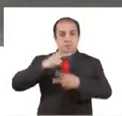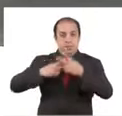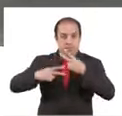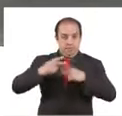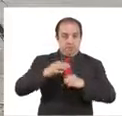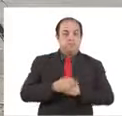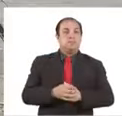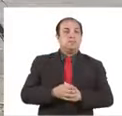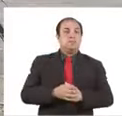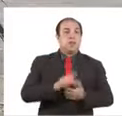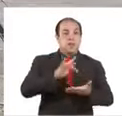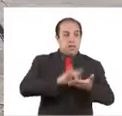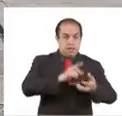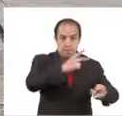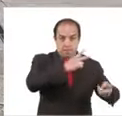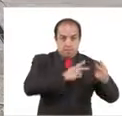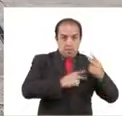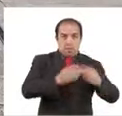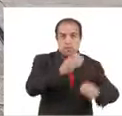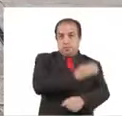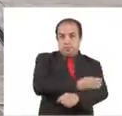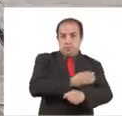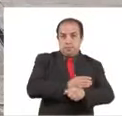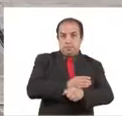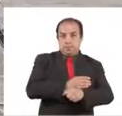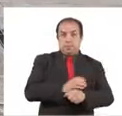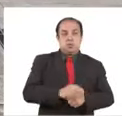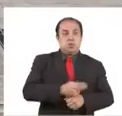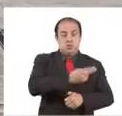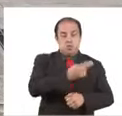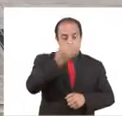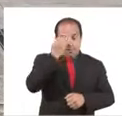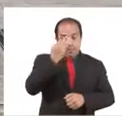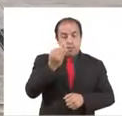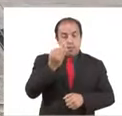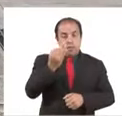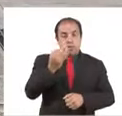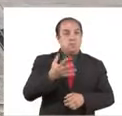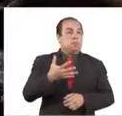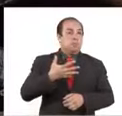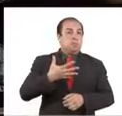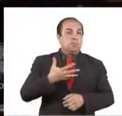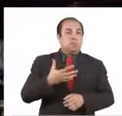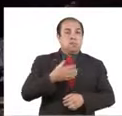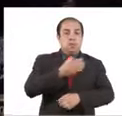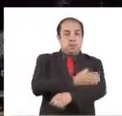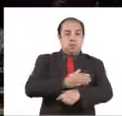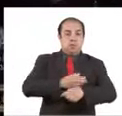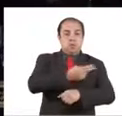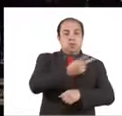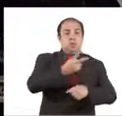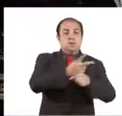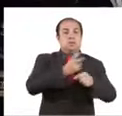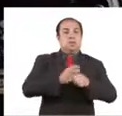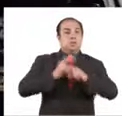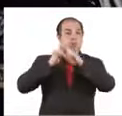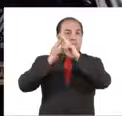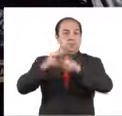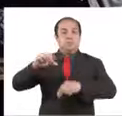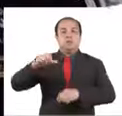gracias por hacer el espacio para acompañarnos. Ustedes son los invitados de honor en esta